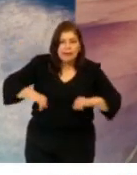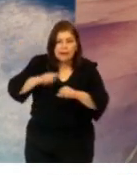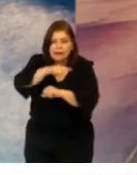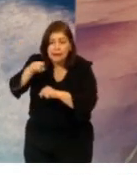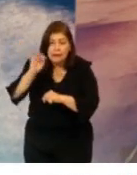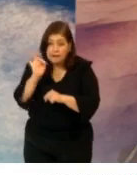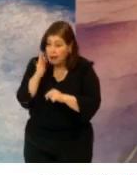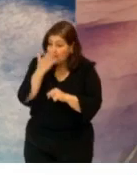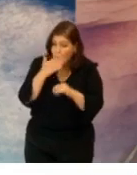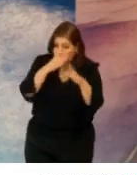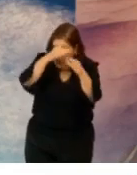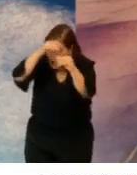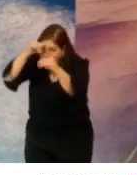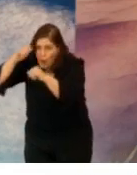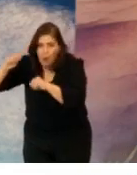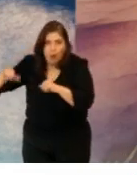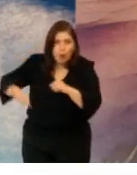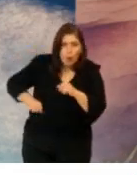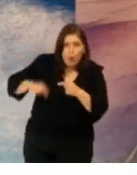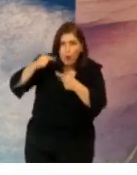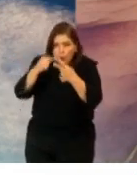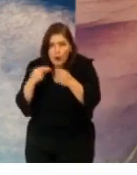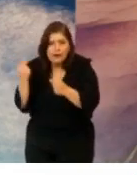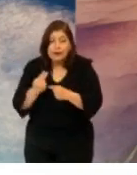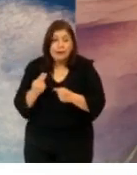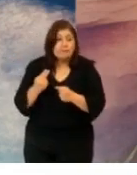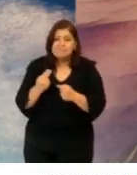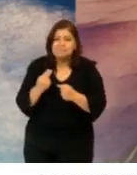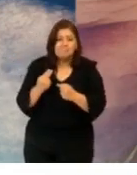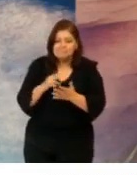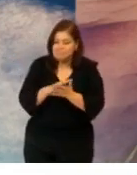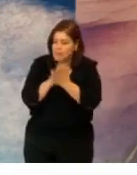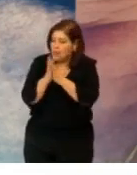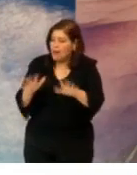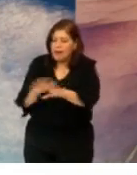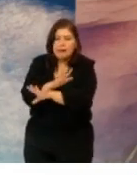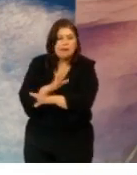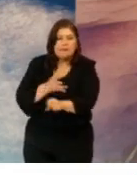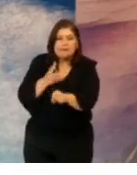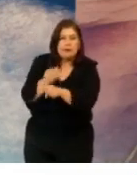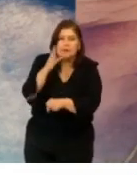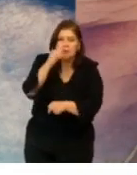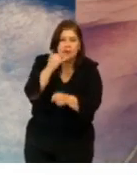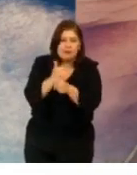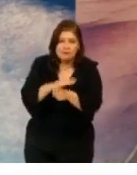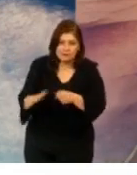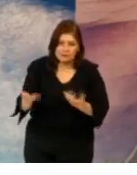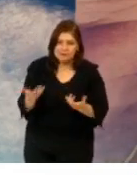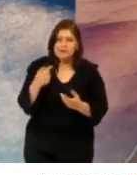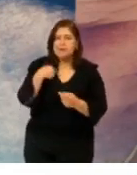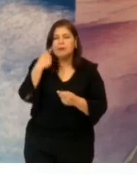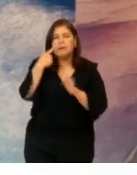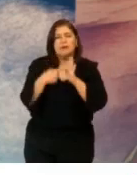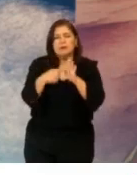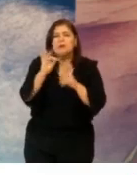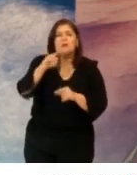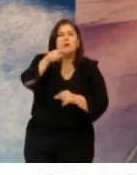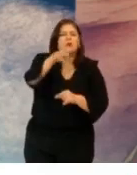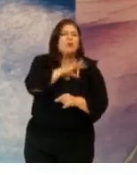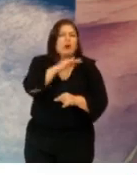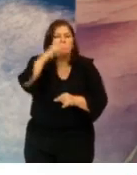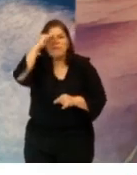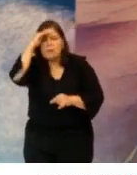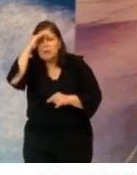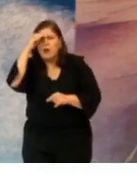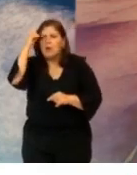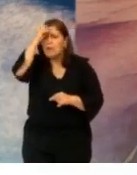hay convergencia de intereses, no hay cambio. Voy a ponerles un ejemplo. Usted puede opinar lo que quiera del presidente